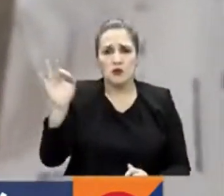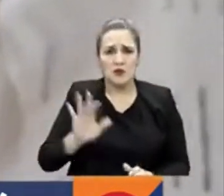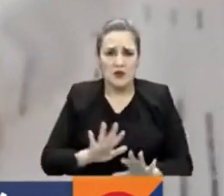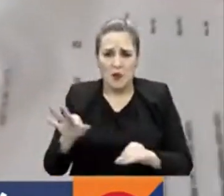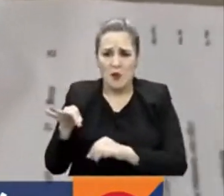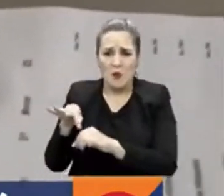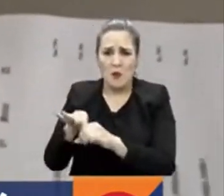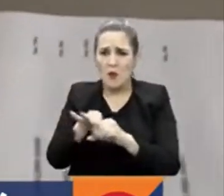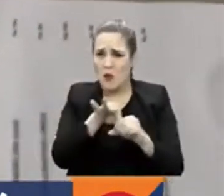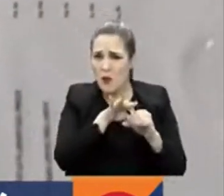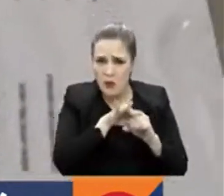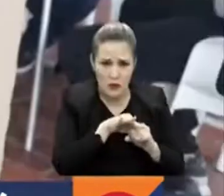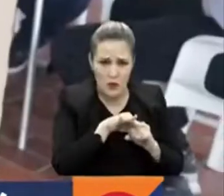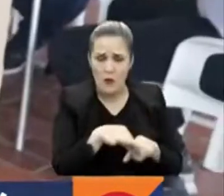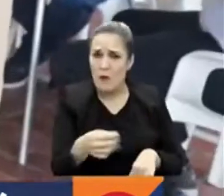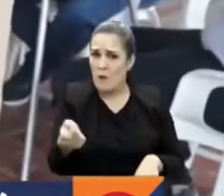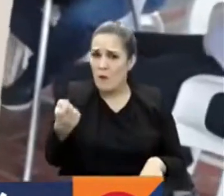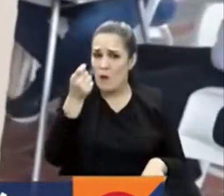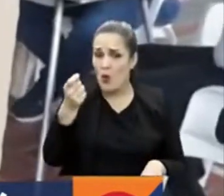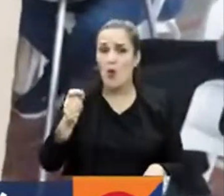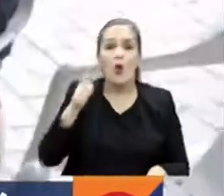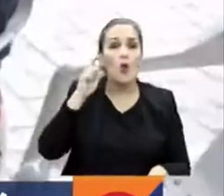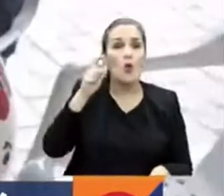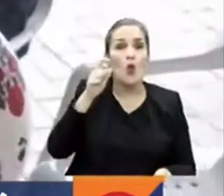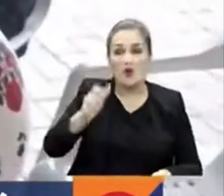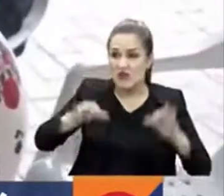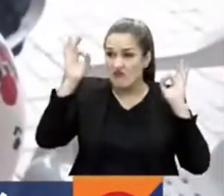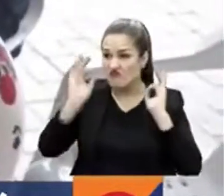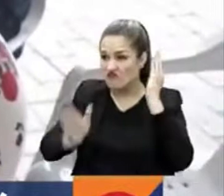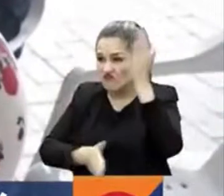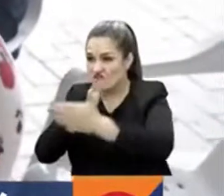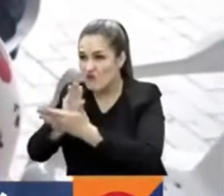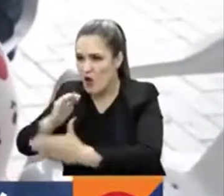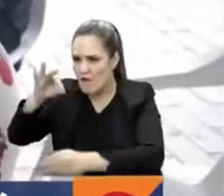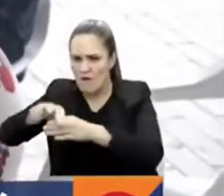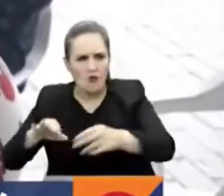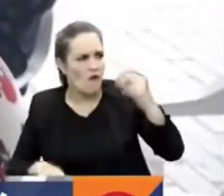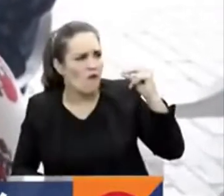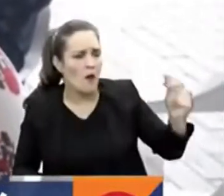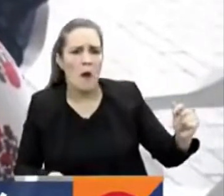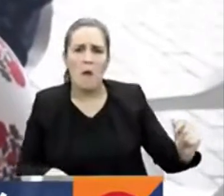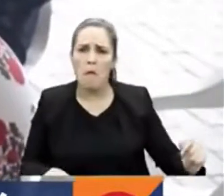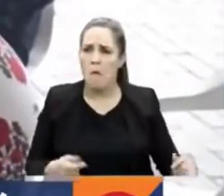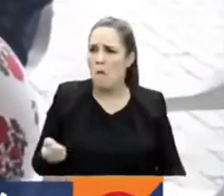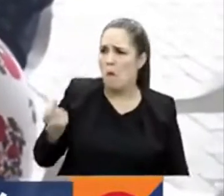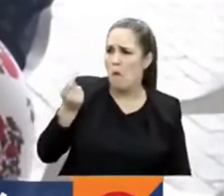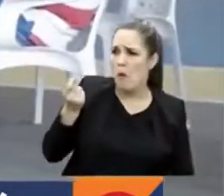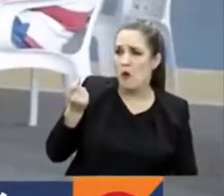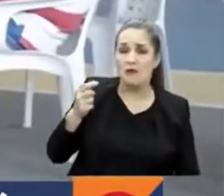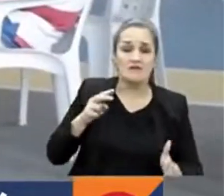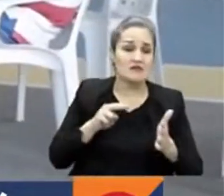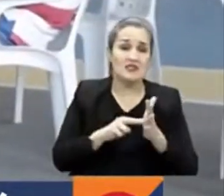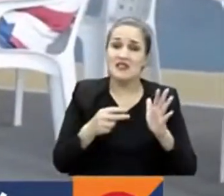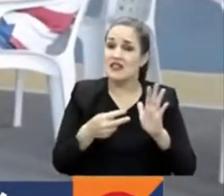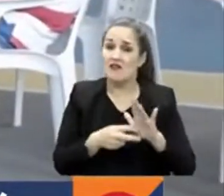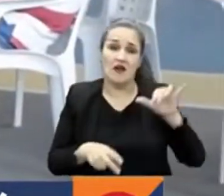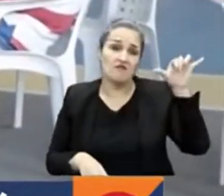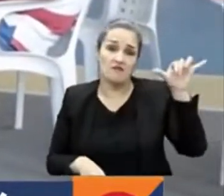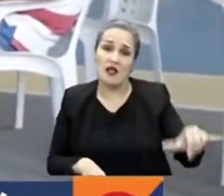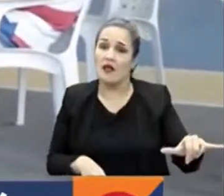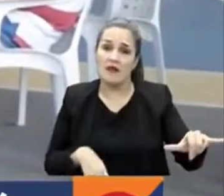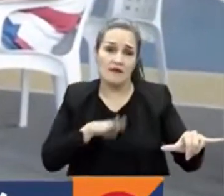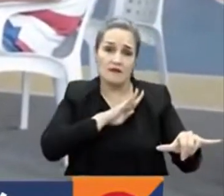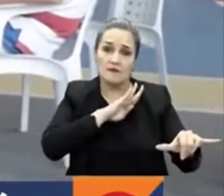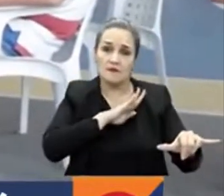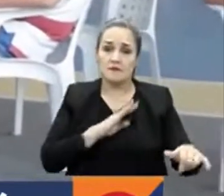del 2% de los cucuteños fueron a ejercer su derecho al voto. Según este resultado, no habrá revocatoria para